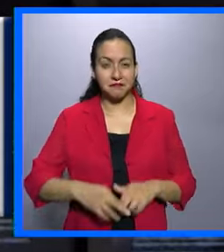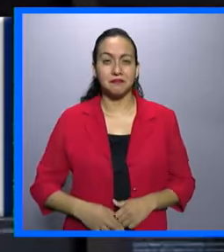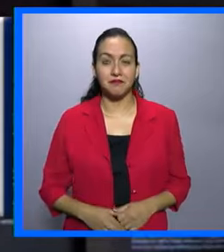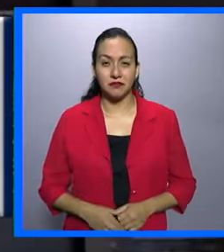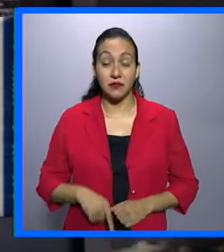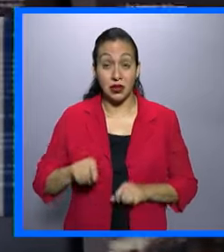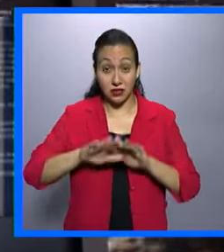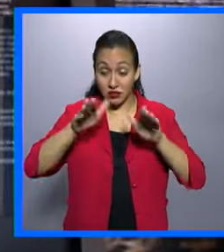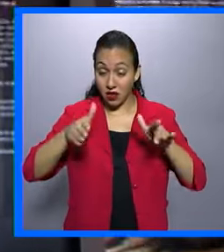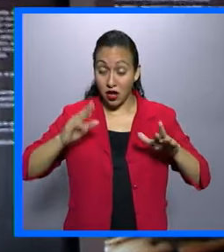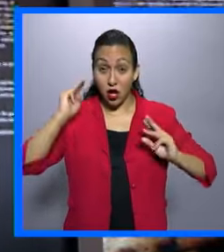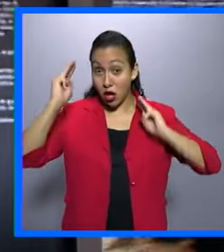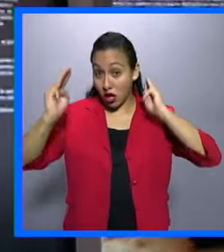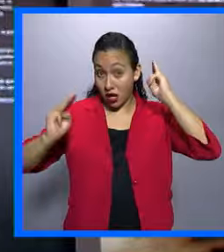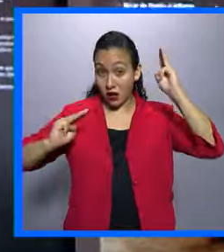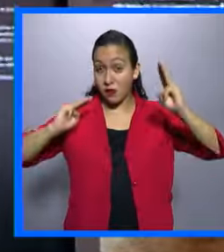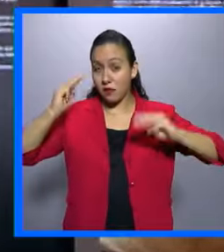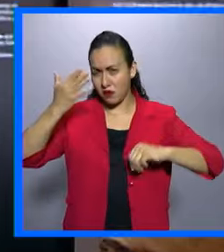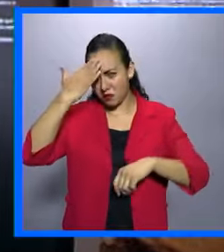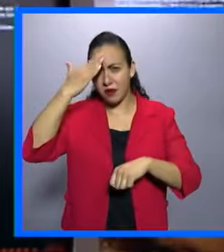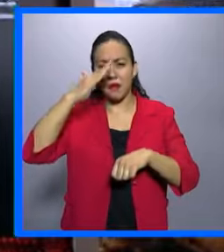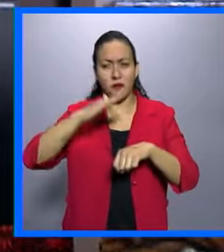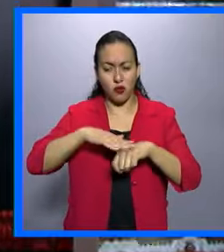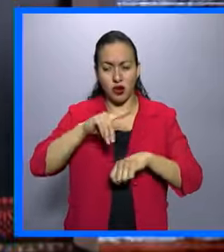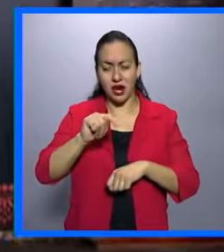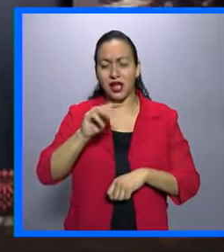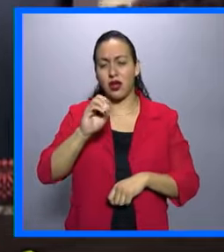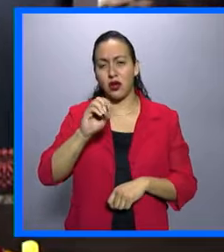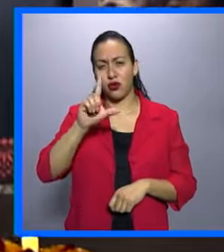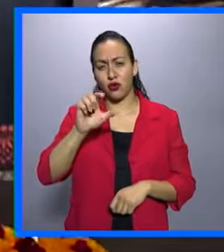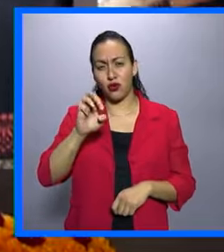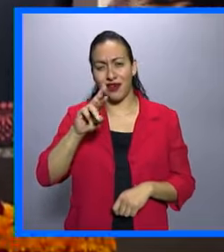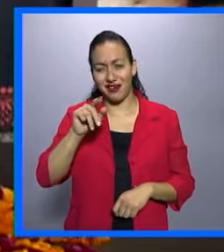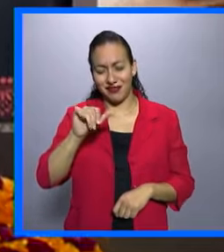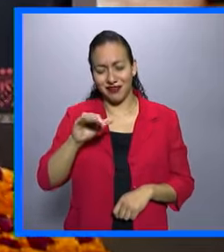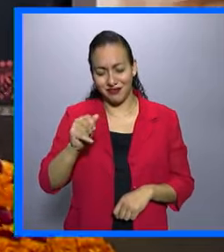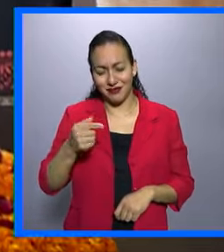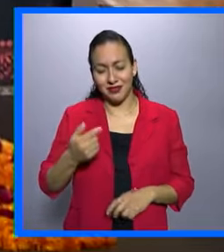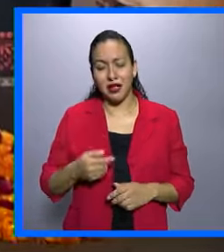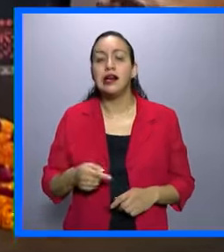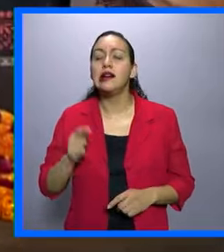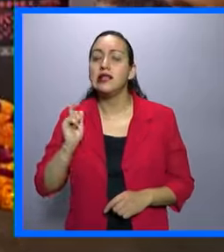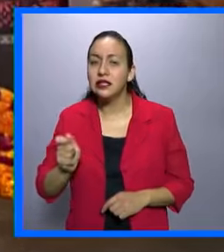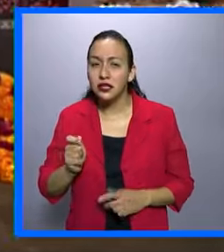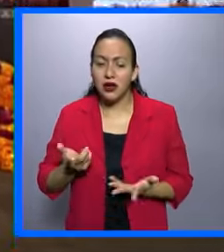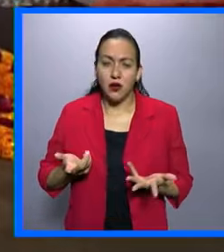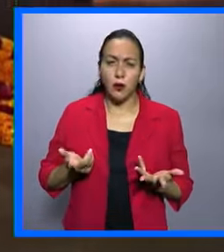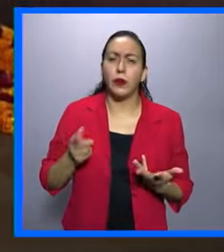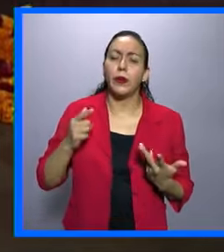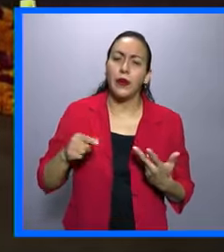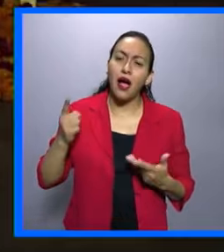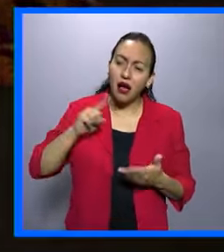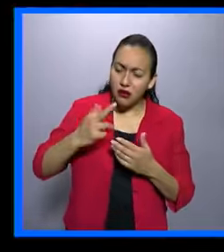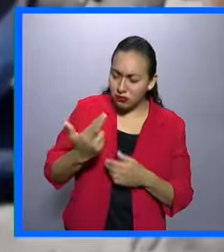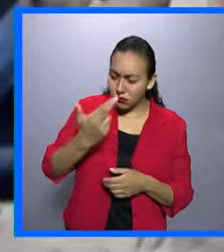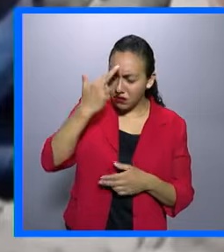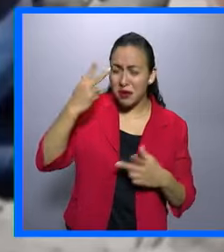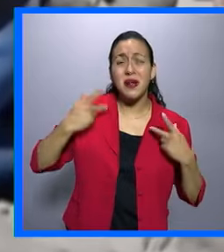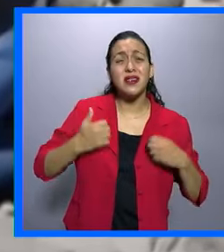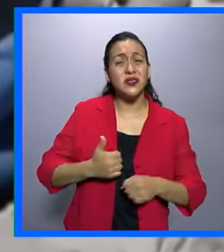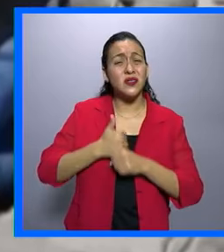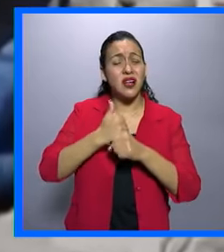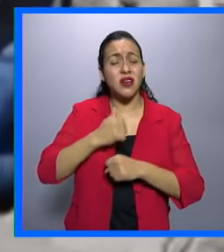esta ofrenda, el Museo Memoria y Tolerancia evoca la vida de aquellas personas que vieron truncados sus sueños al ser víctimas del